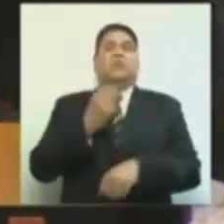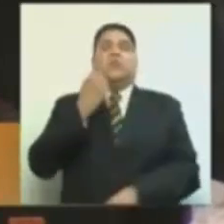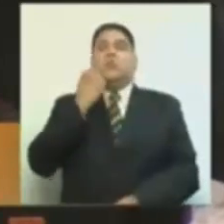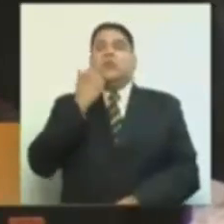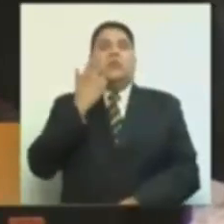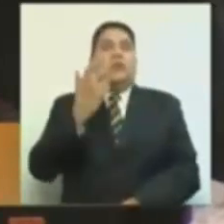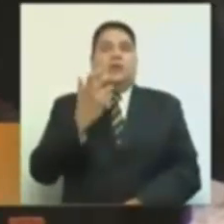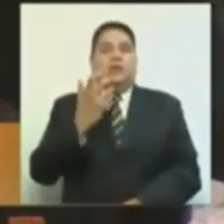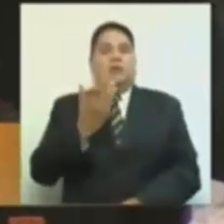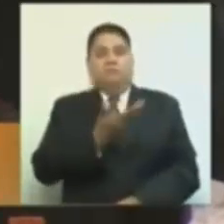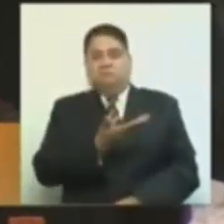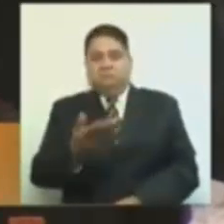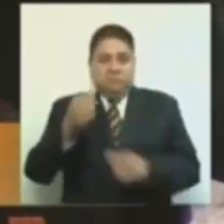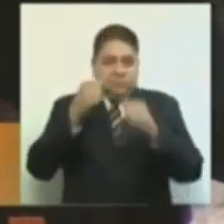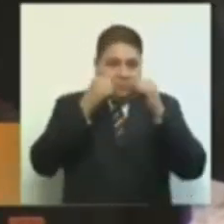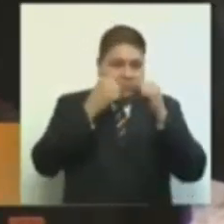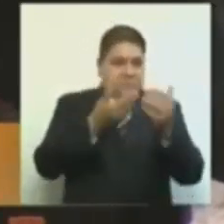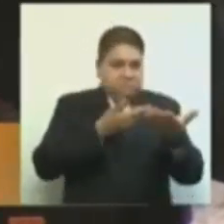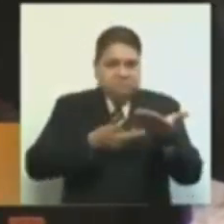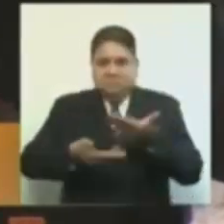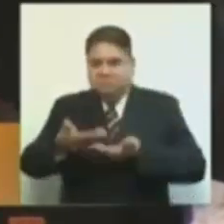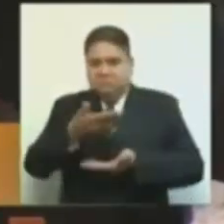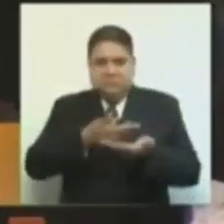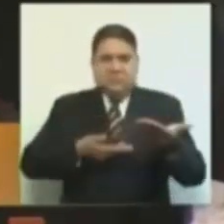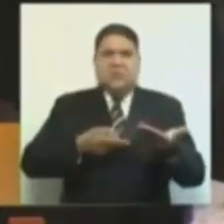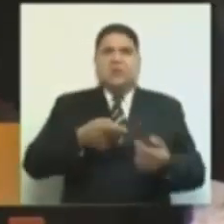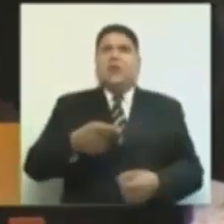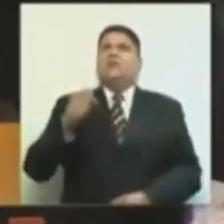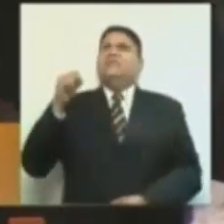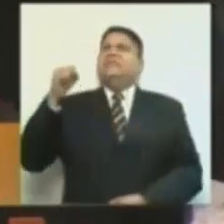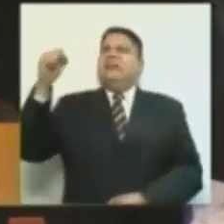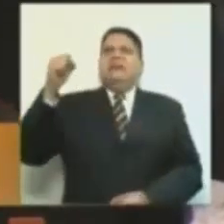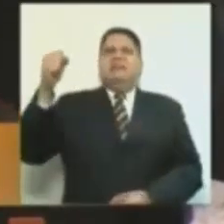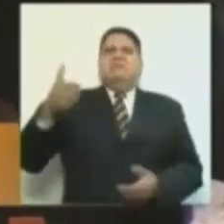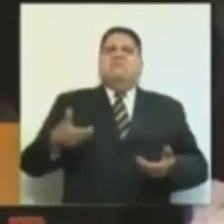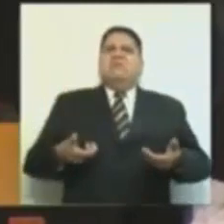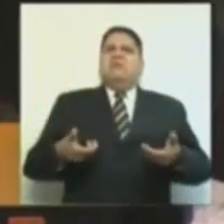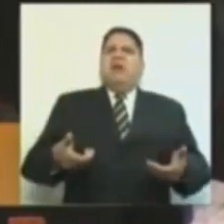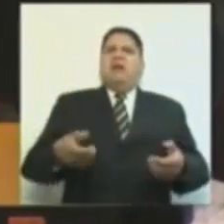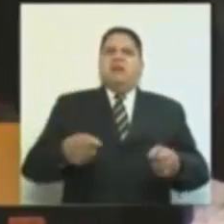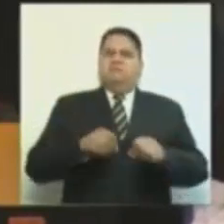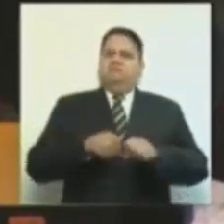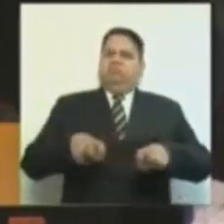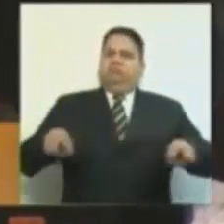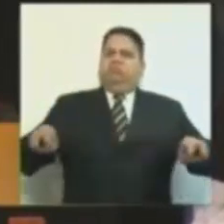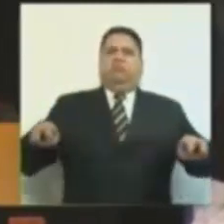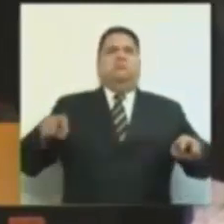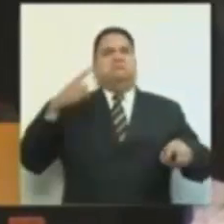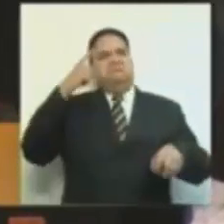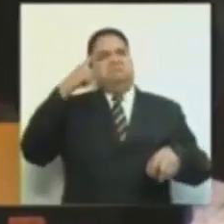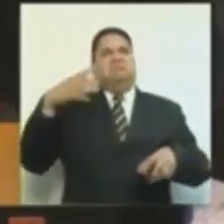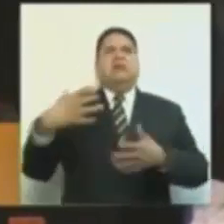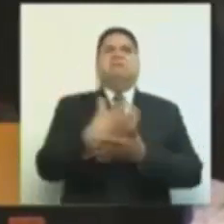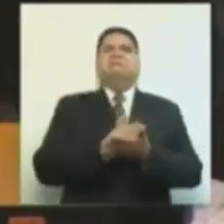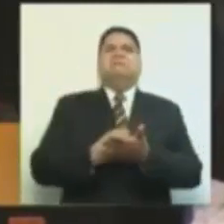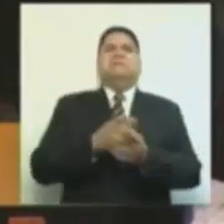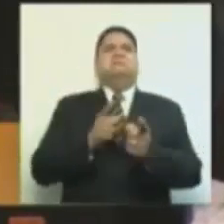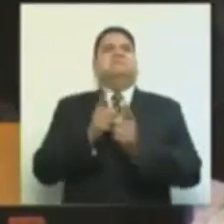han obligado a que se tome la calle, y mucho menos han